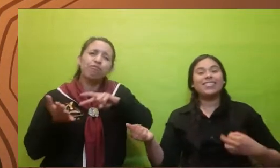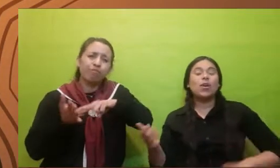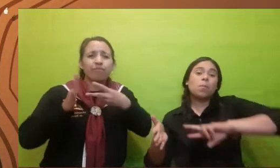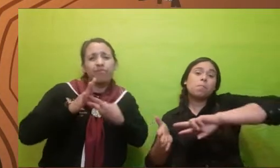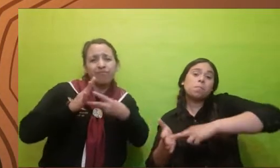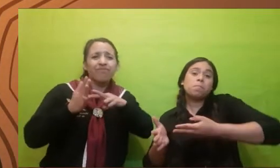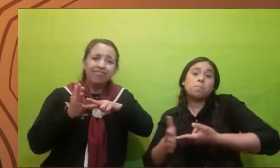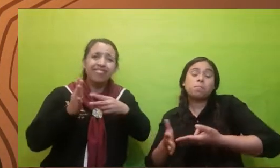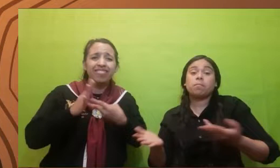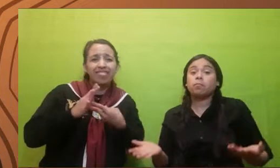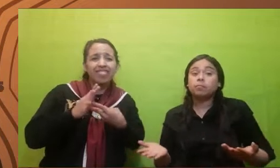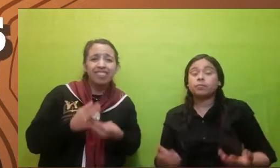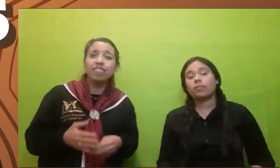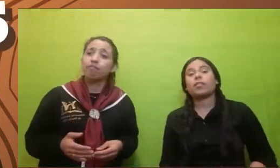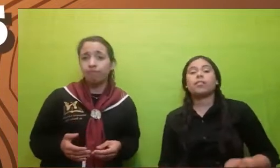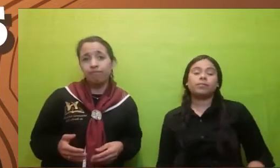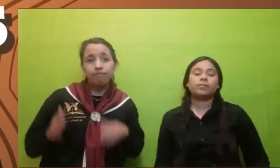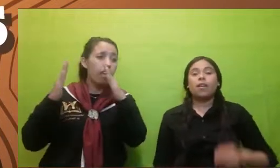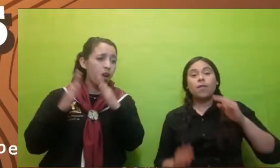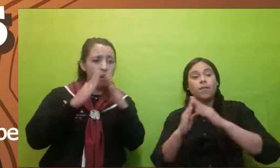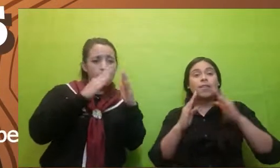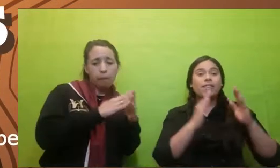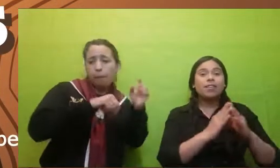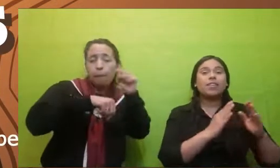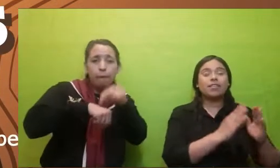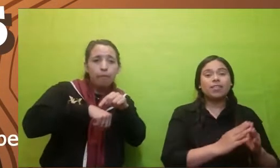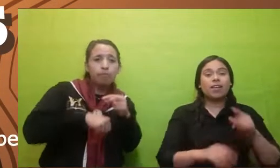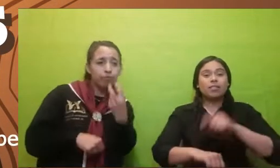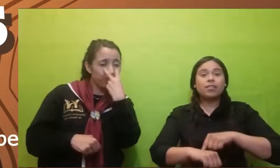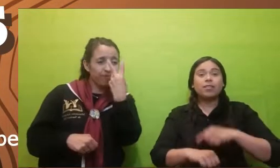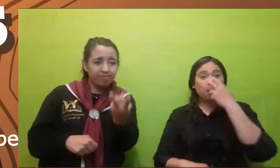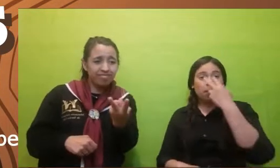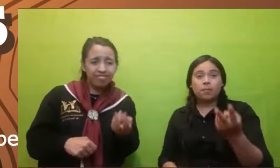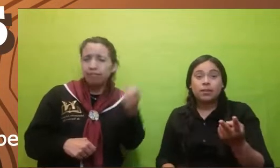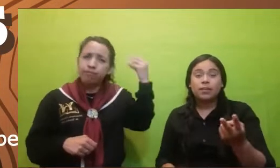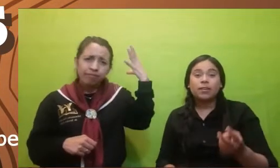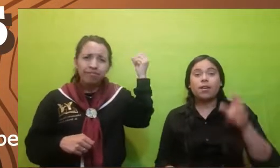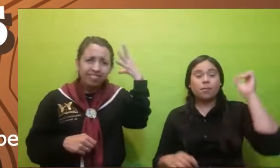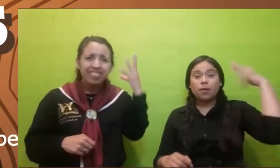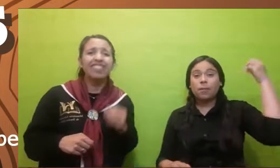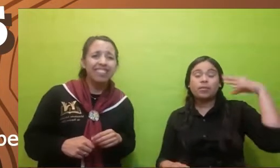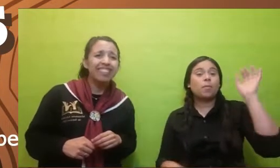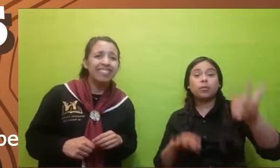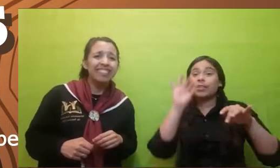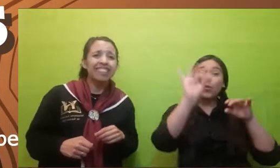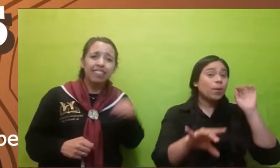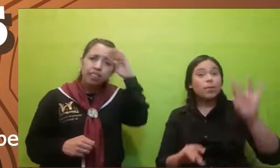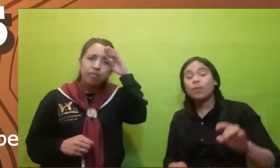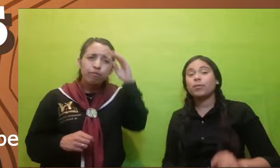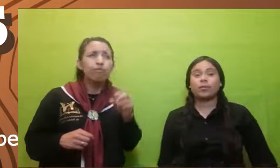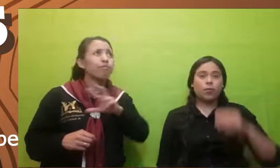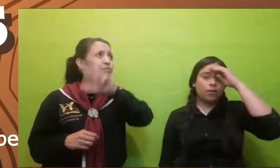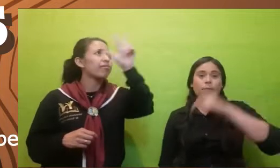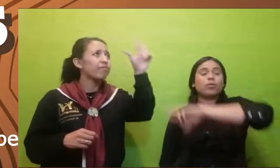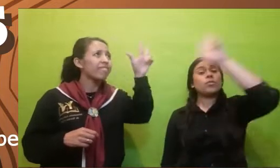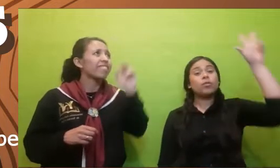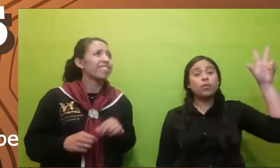Cuando vienen problemas, en Villa Tiempo miramos, descubrimos, aprendemos y confiamos que